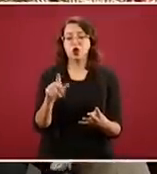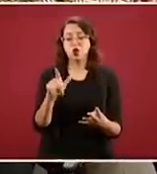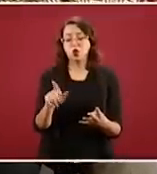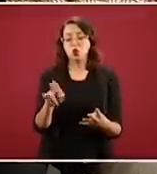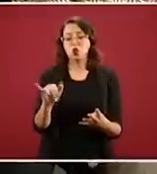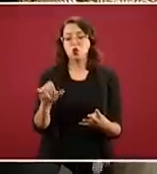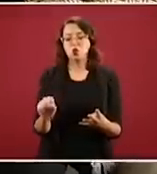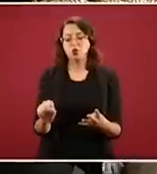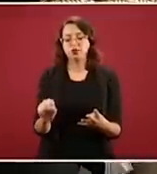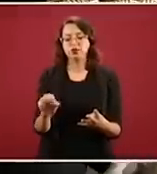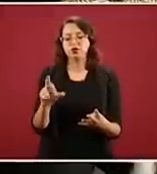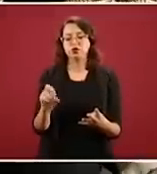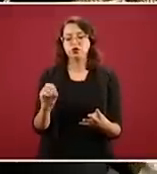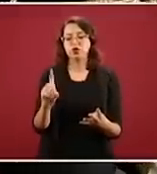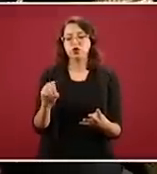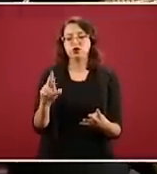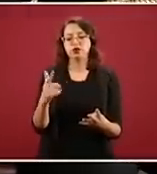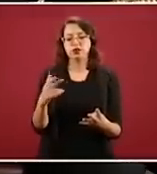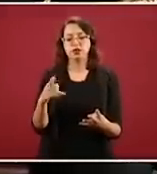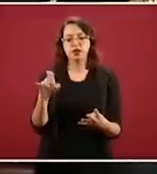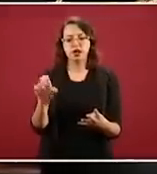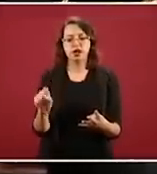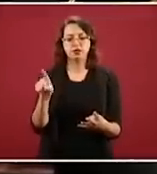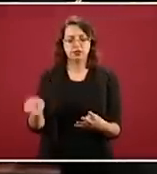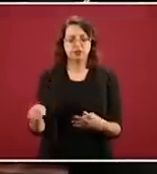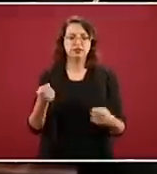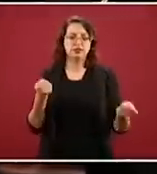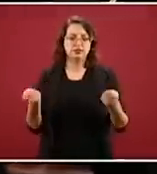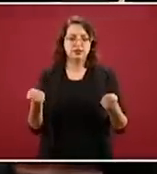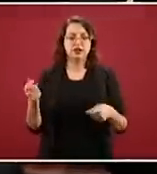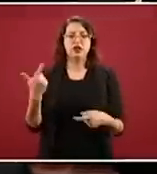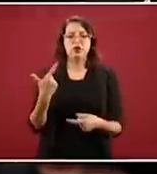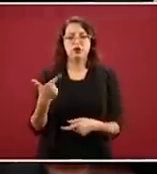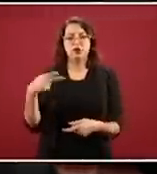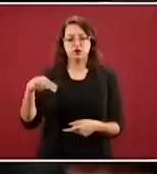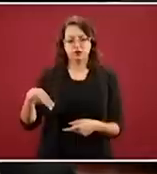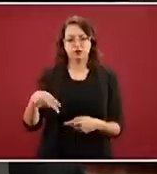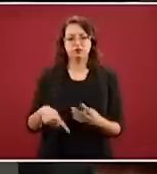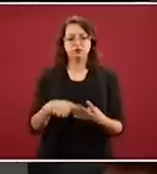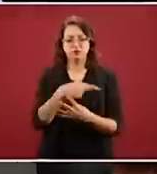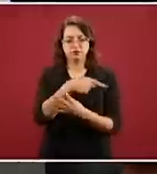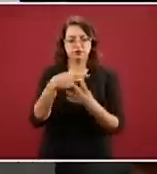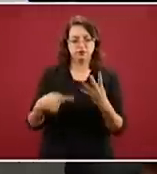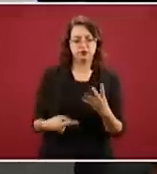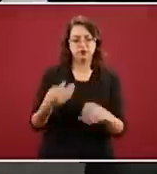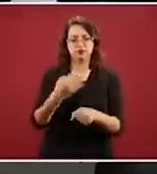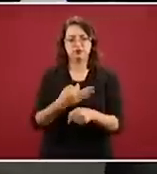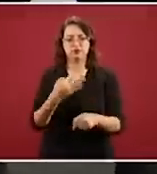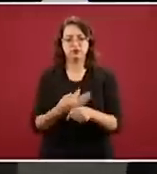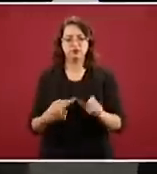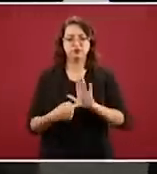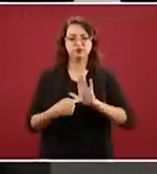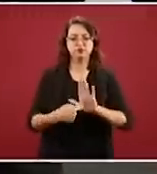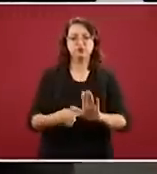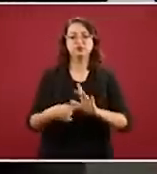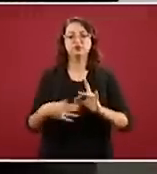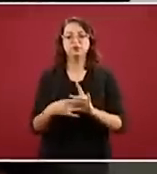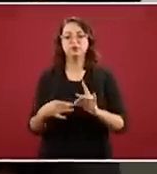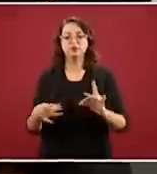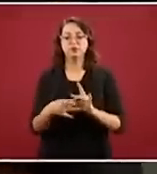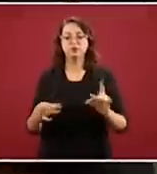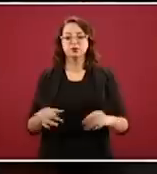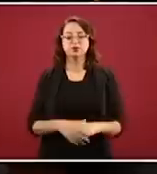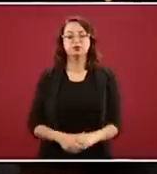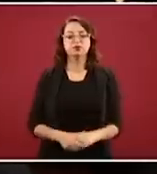Bucio, que es comandante de la Guardia Nacional. Son los que van a participar. Pues